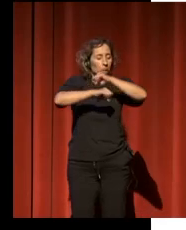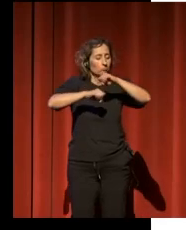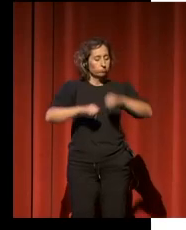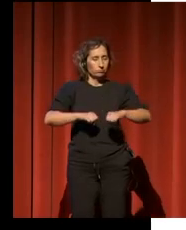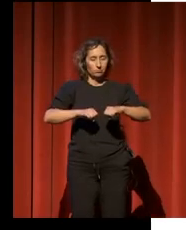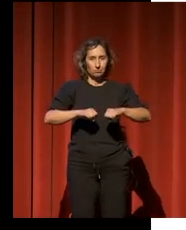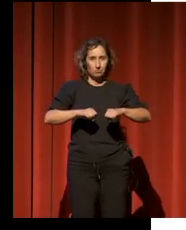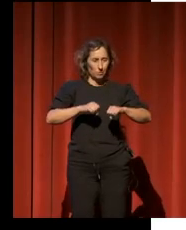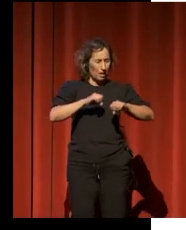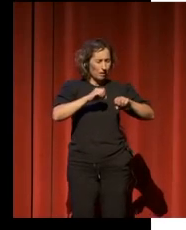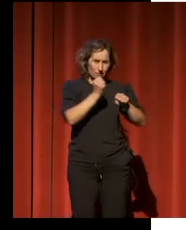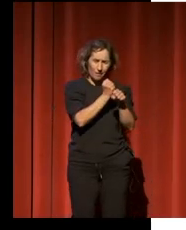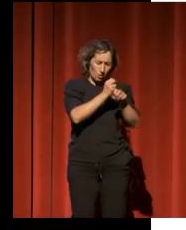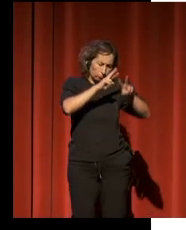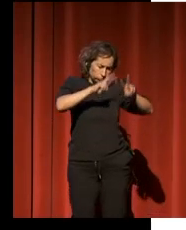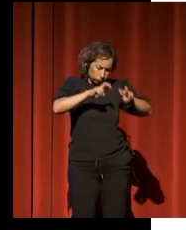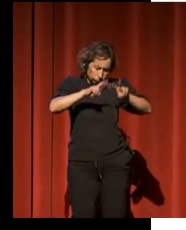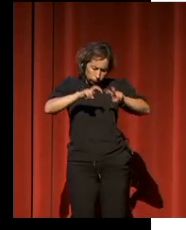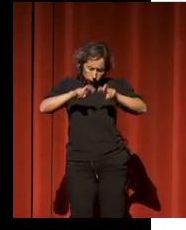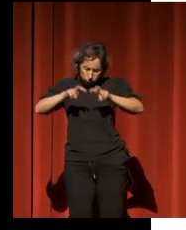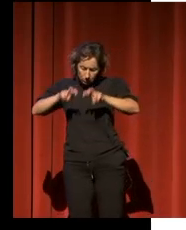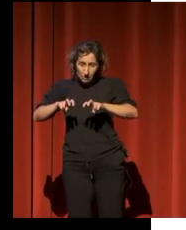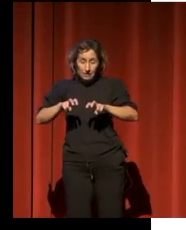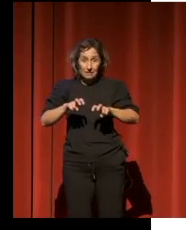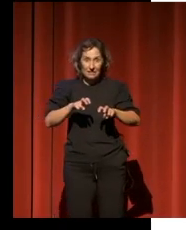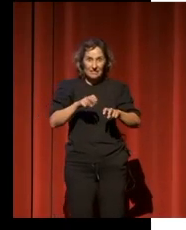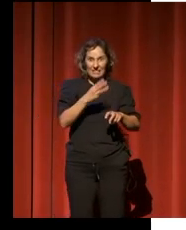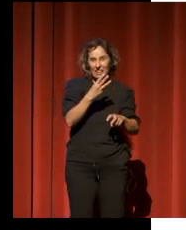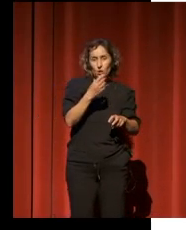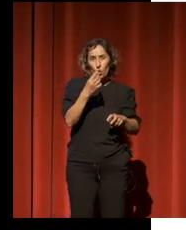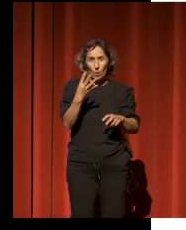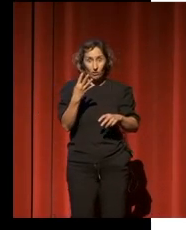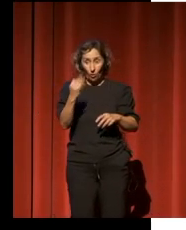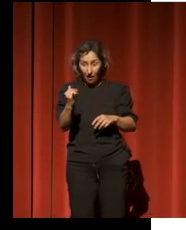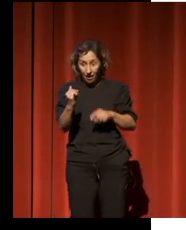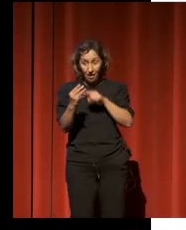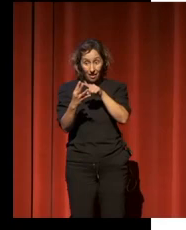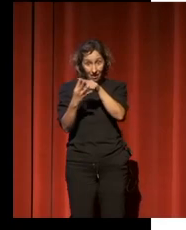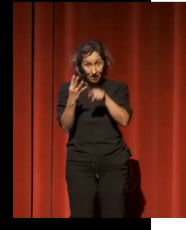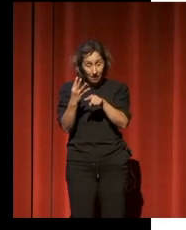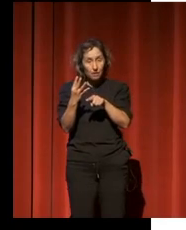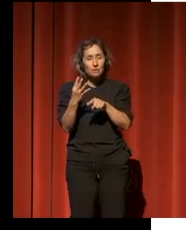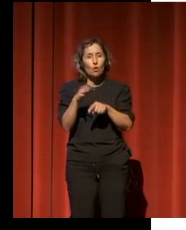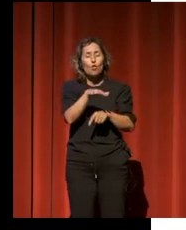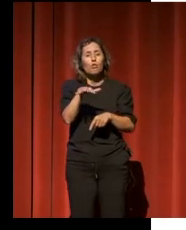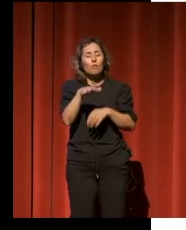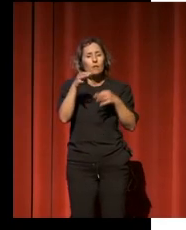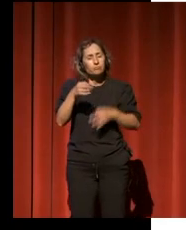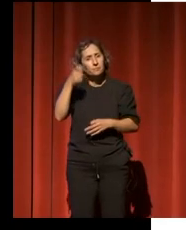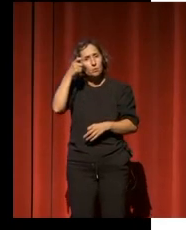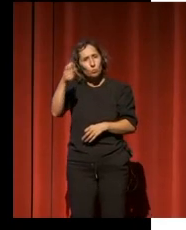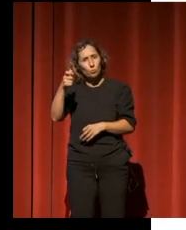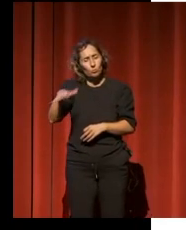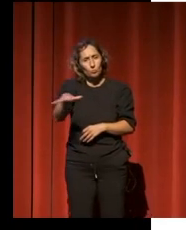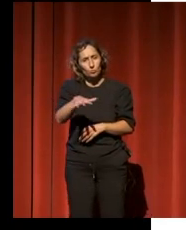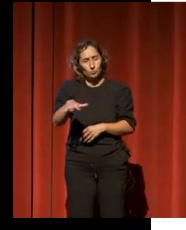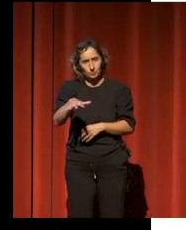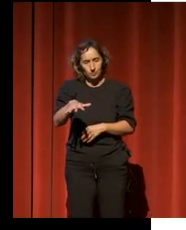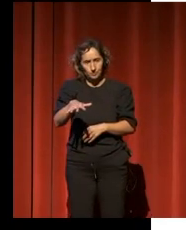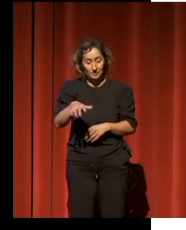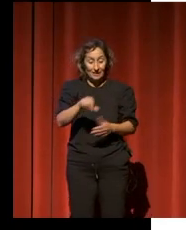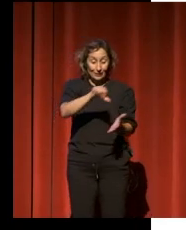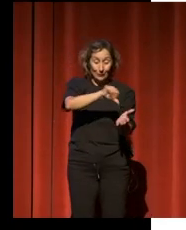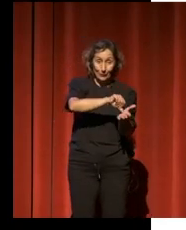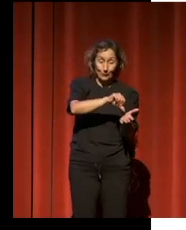a lo largo del trabajo de campo Las tres cuat cinco que existen están en entornos Rurales vale al mismo tiempo en los entornos